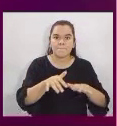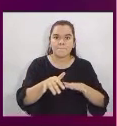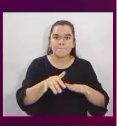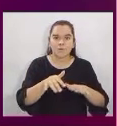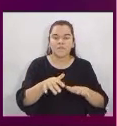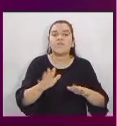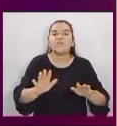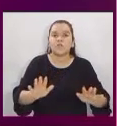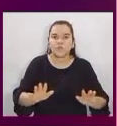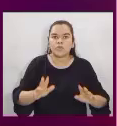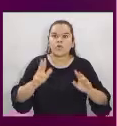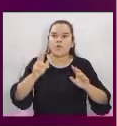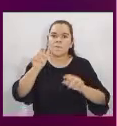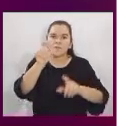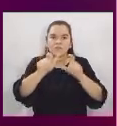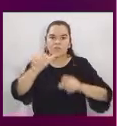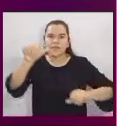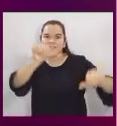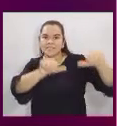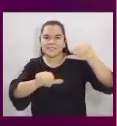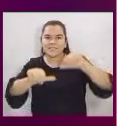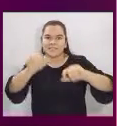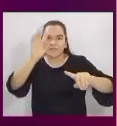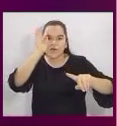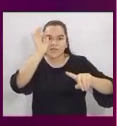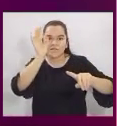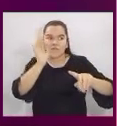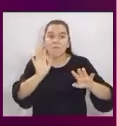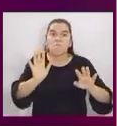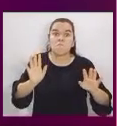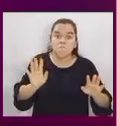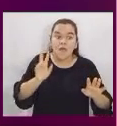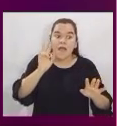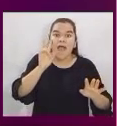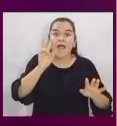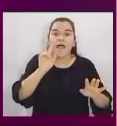el momento en que un protocolo de investigación se termine